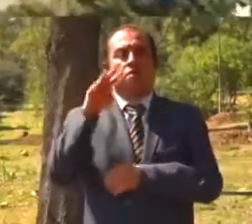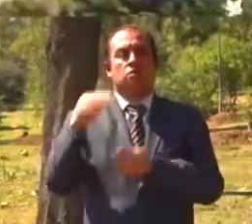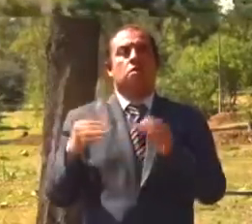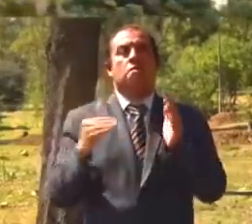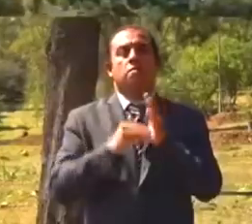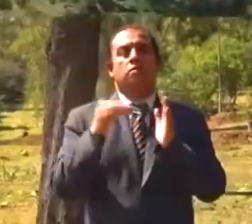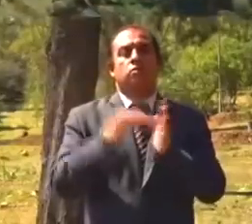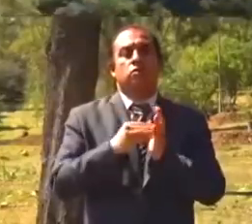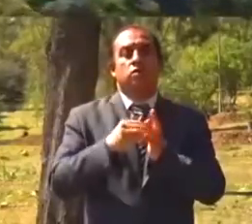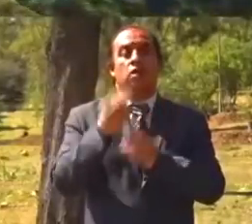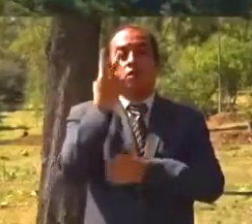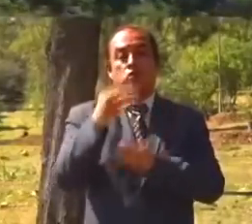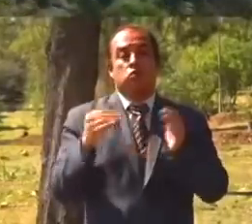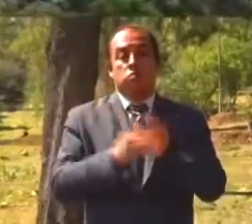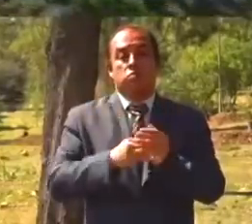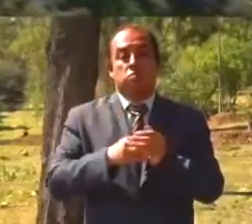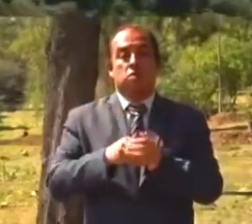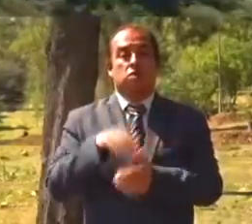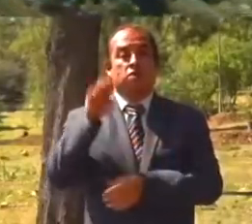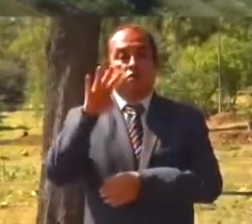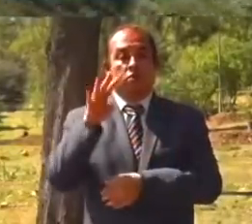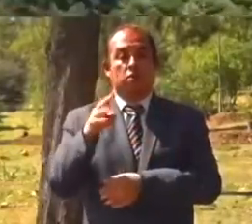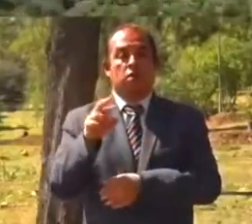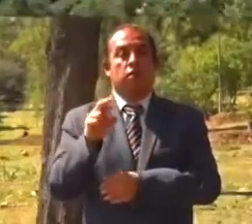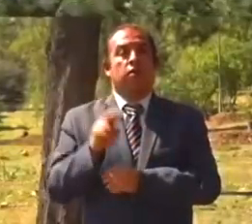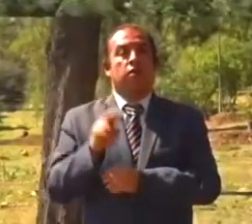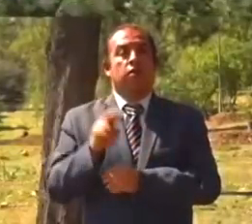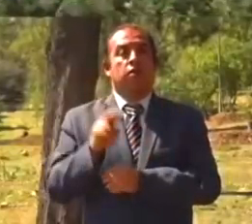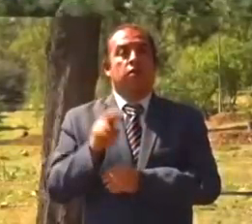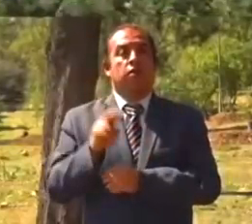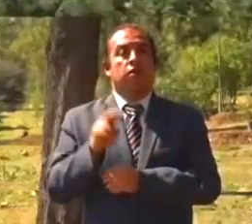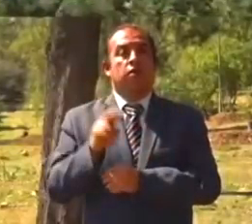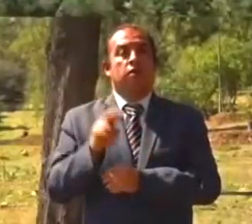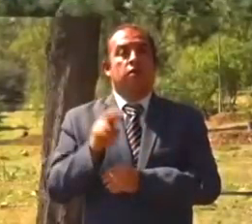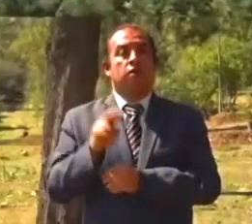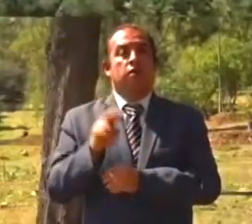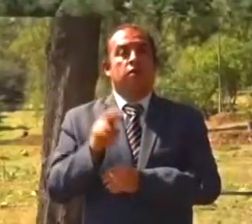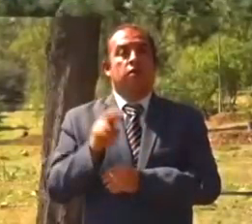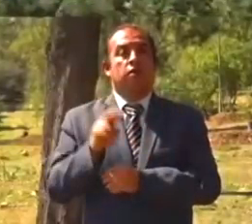2019 recibimos 24 millones de visitantes.